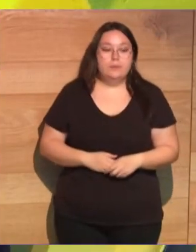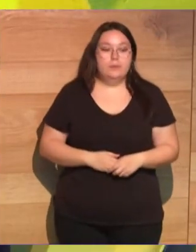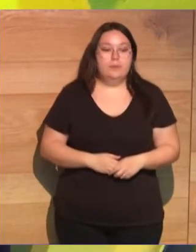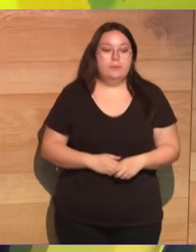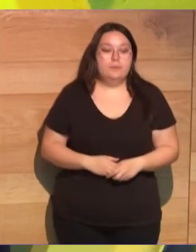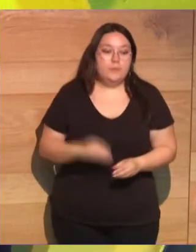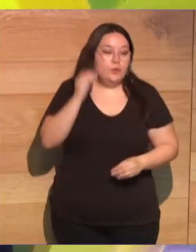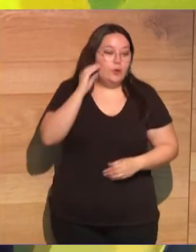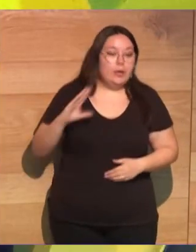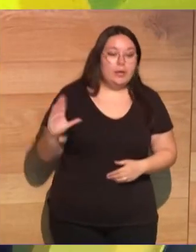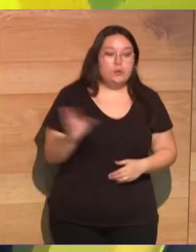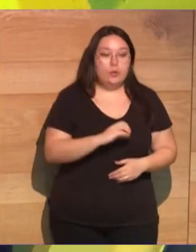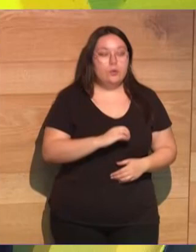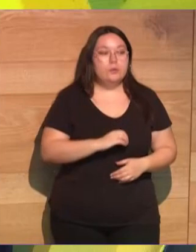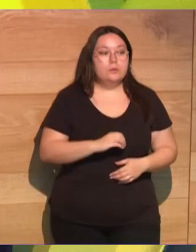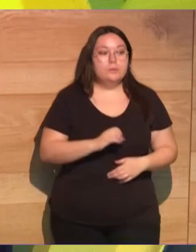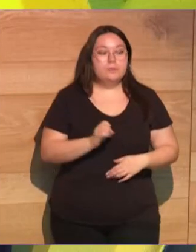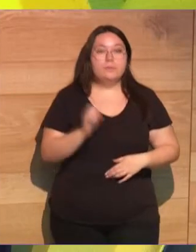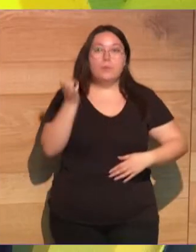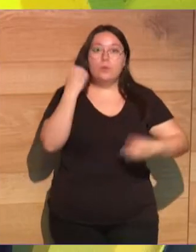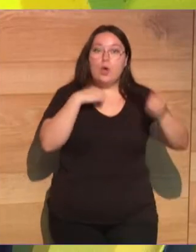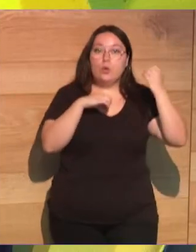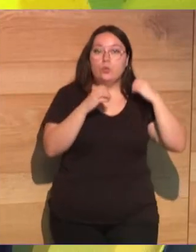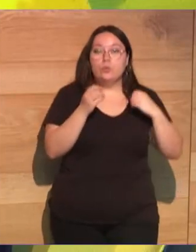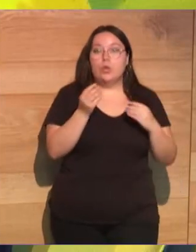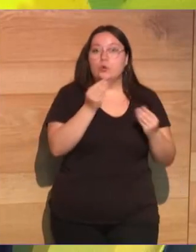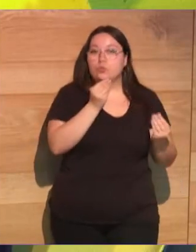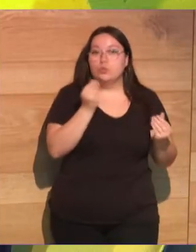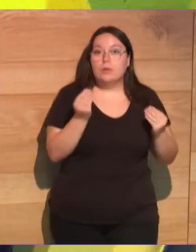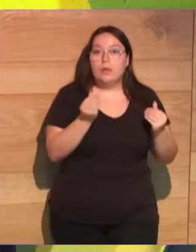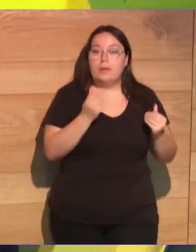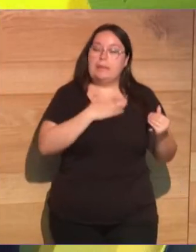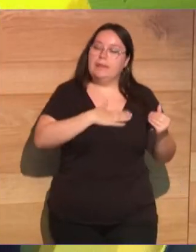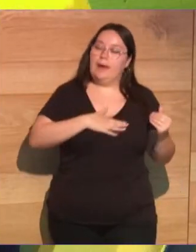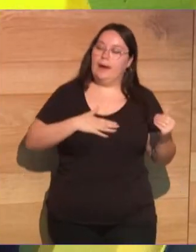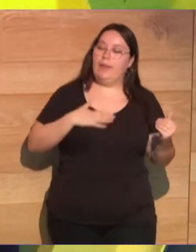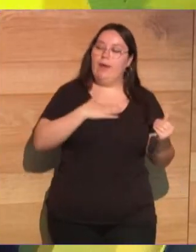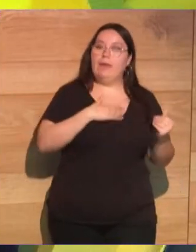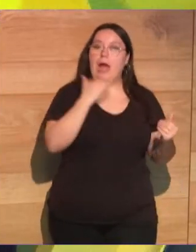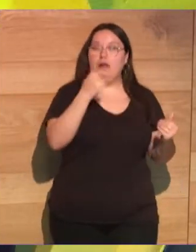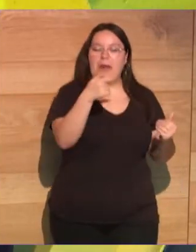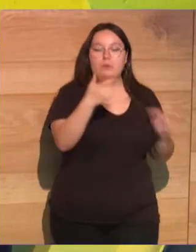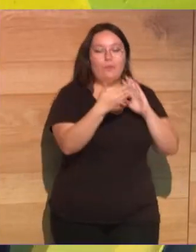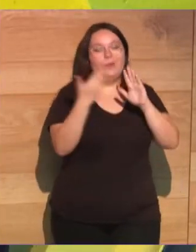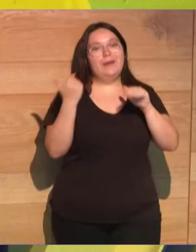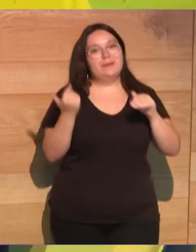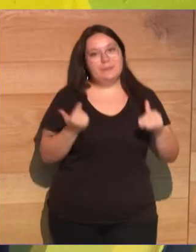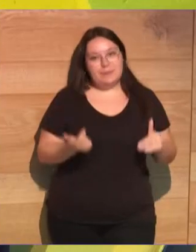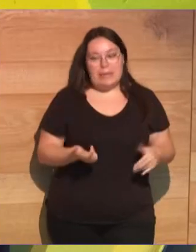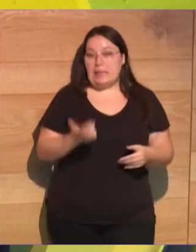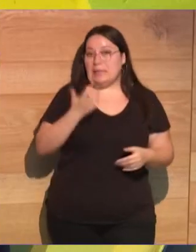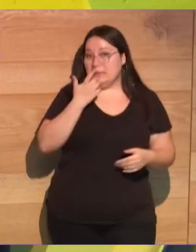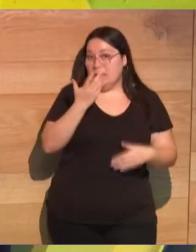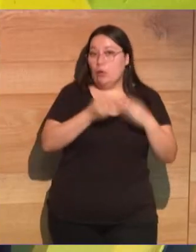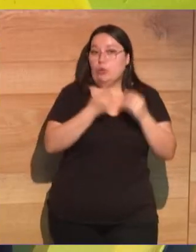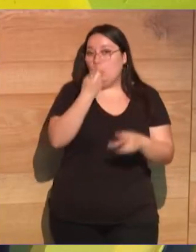Creo que todos sabemos que una conducta o una sustancia que es agradable o que te quita algo malo, si la